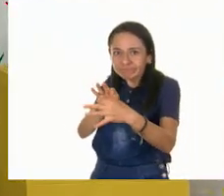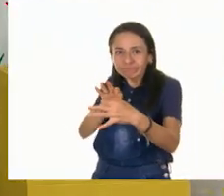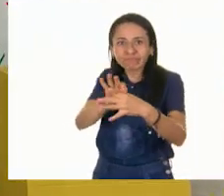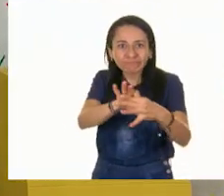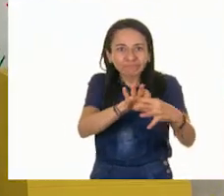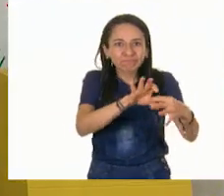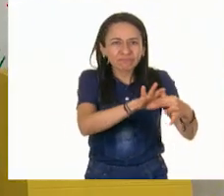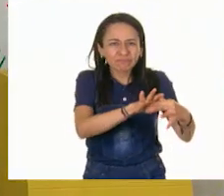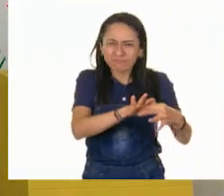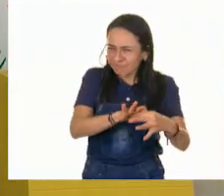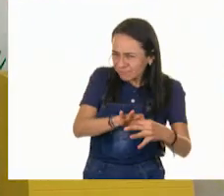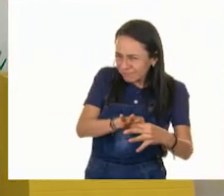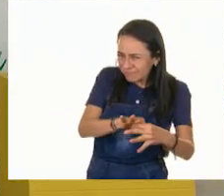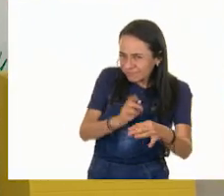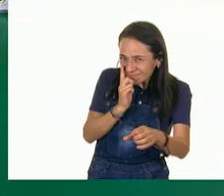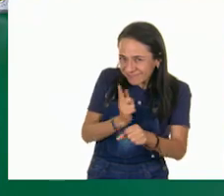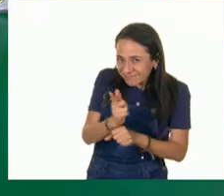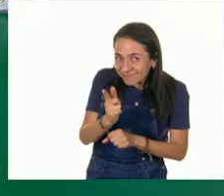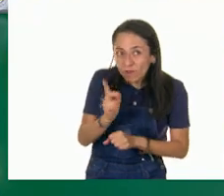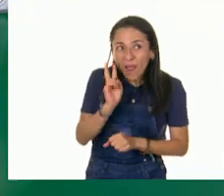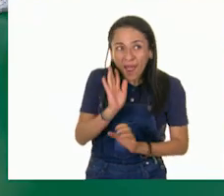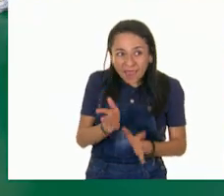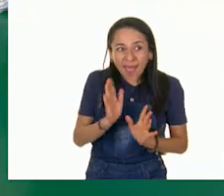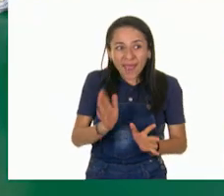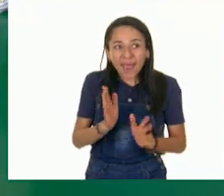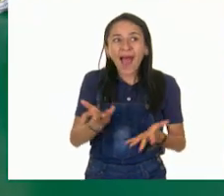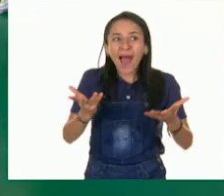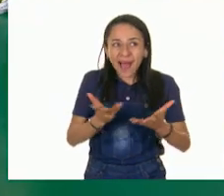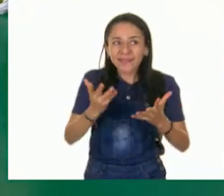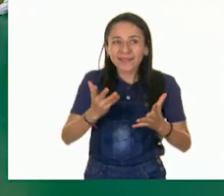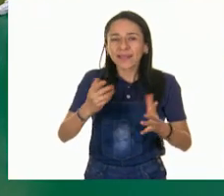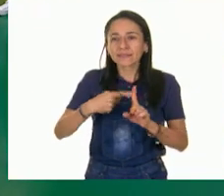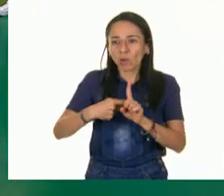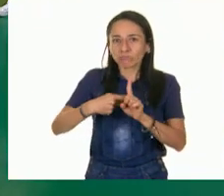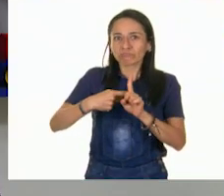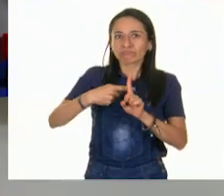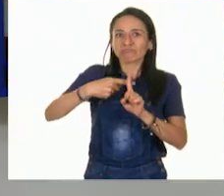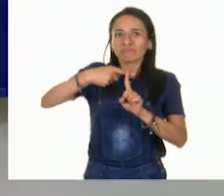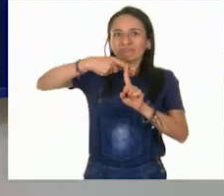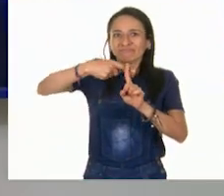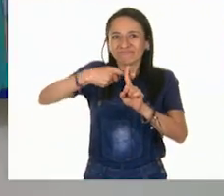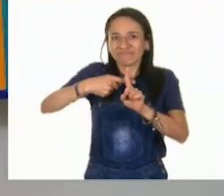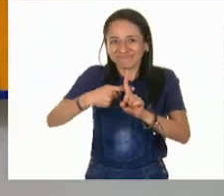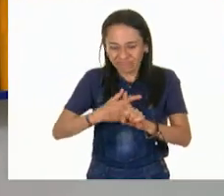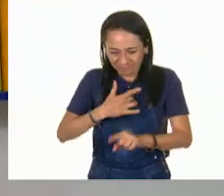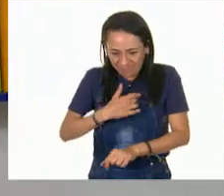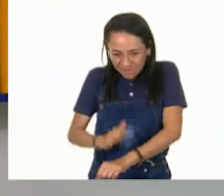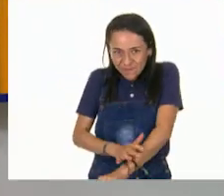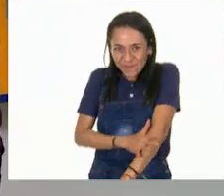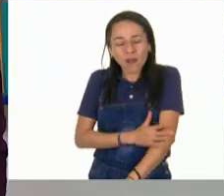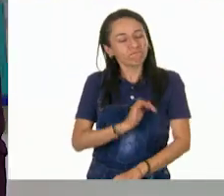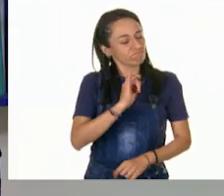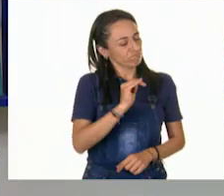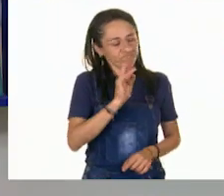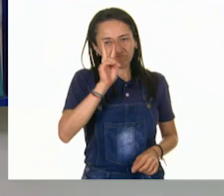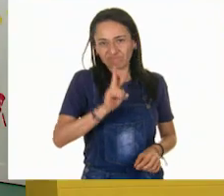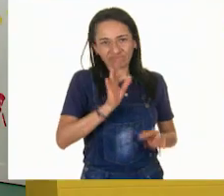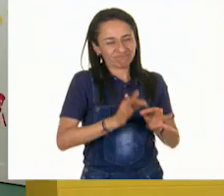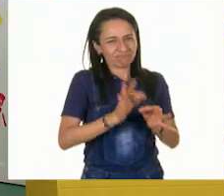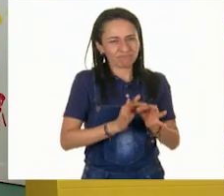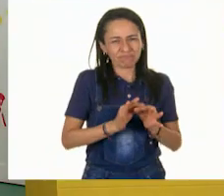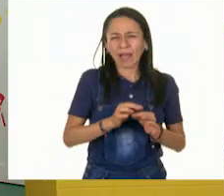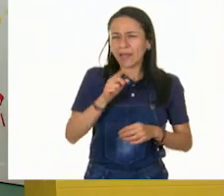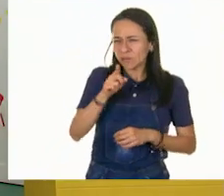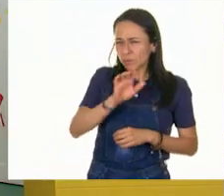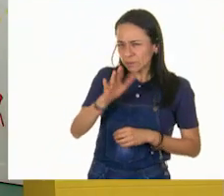has estado trabajando en tu emocionómetro, ¿no? Sí, todos los días, constantemente. ¿Ya te aprendiste algunas de las emociones que se relacionan con la